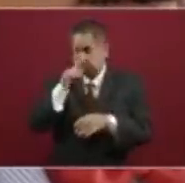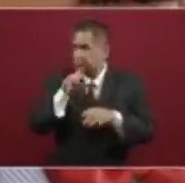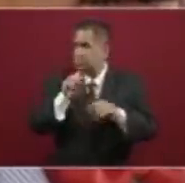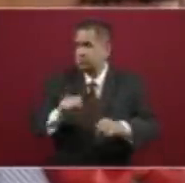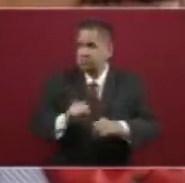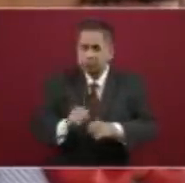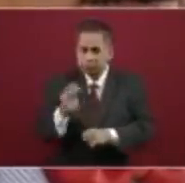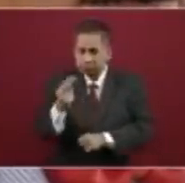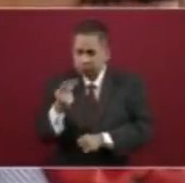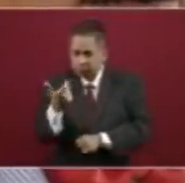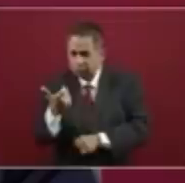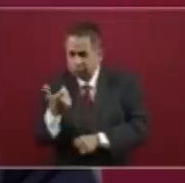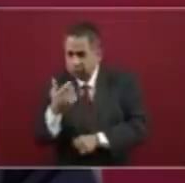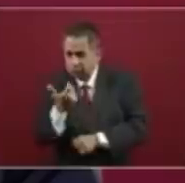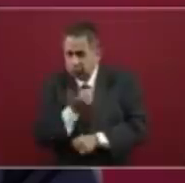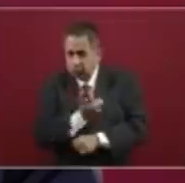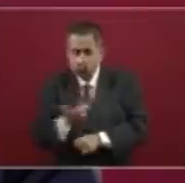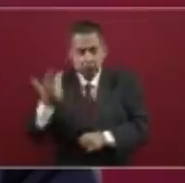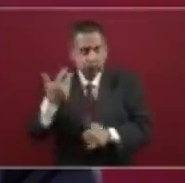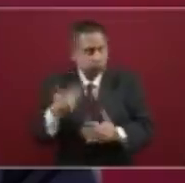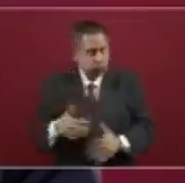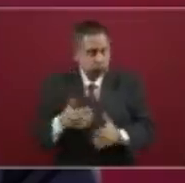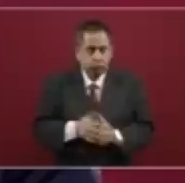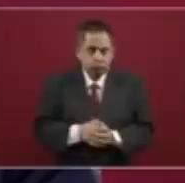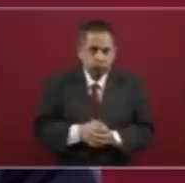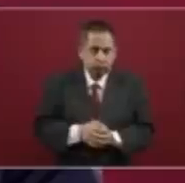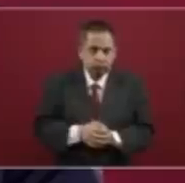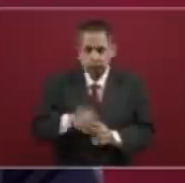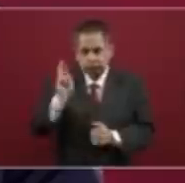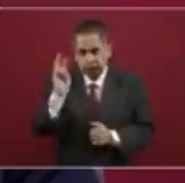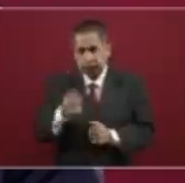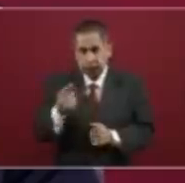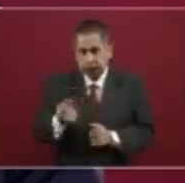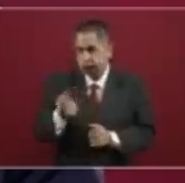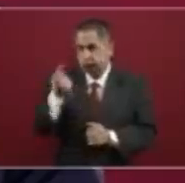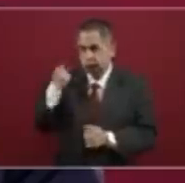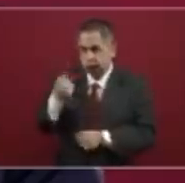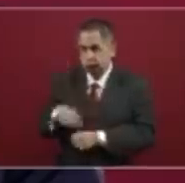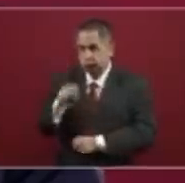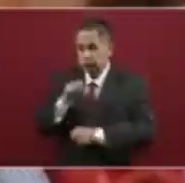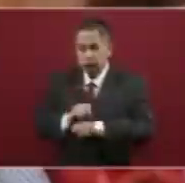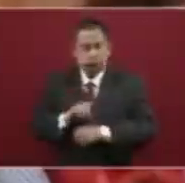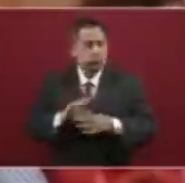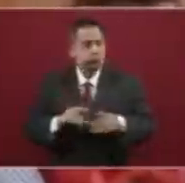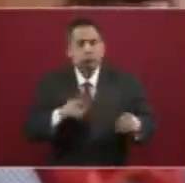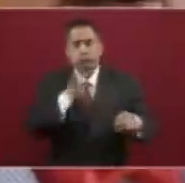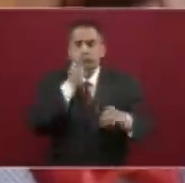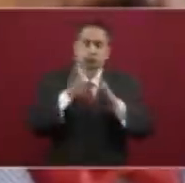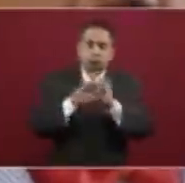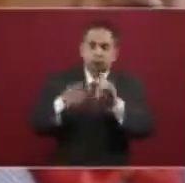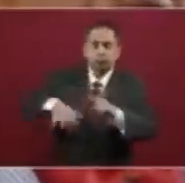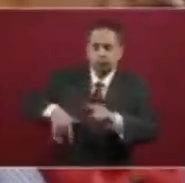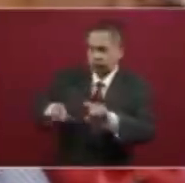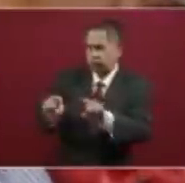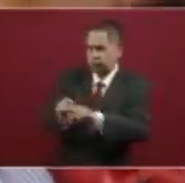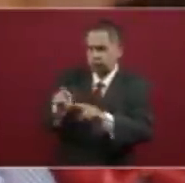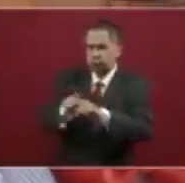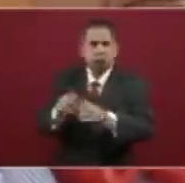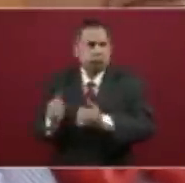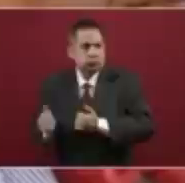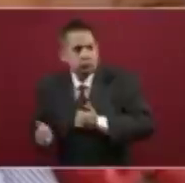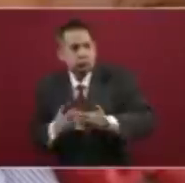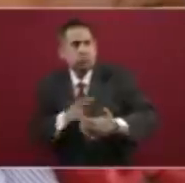25 pesos. Es cierto, desde la semana pasada justificaron ellos lo que comentaba usted, el traslado